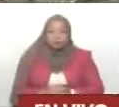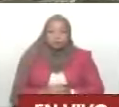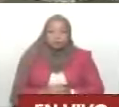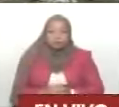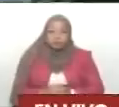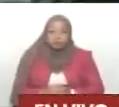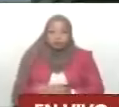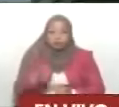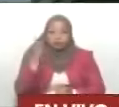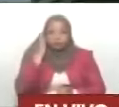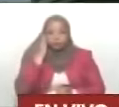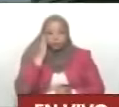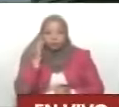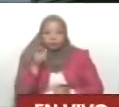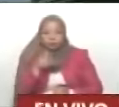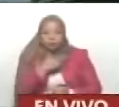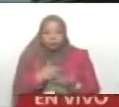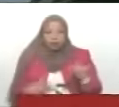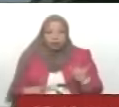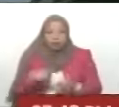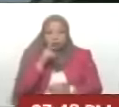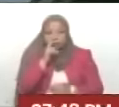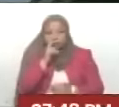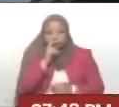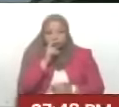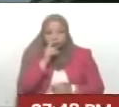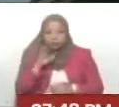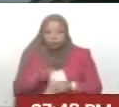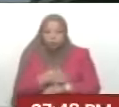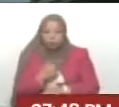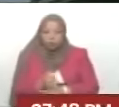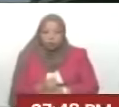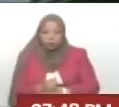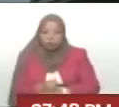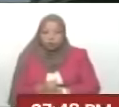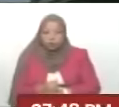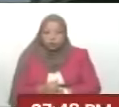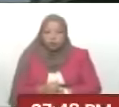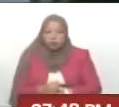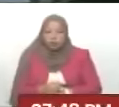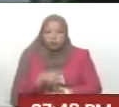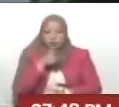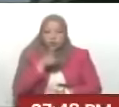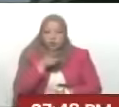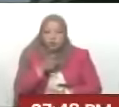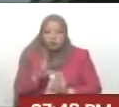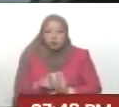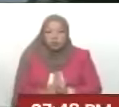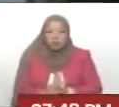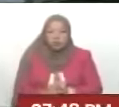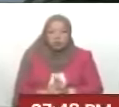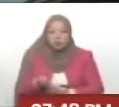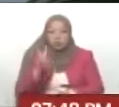Usted sabe que con eso de que el presidente Nicolás Maduro es culpable, hay una estafa de por medio, ya no la hicieron en